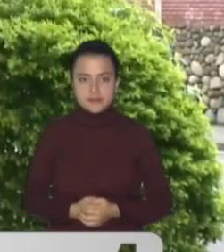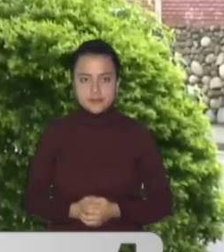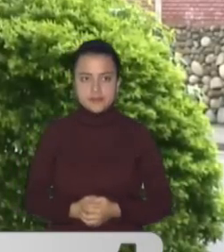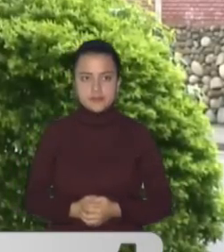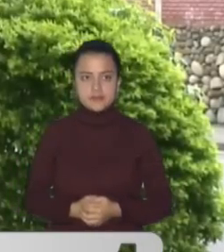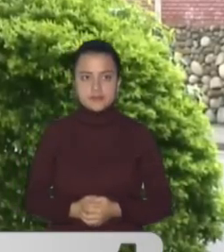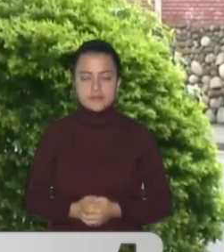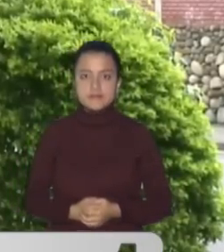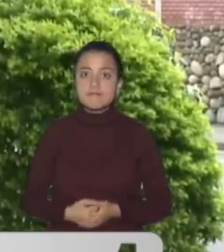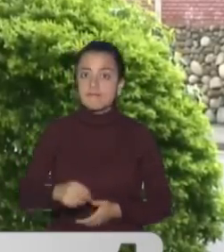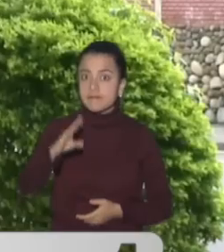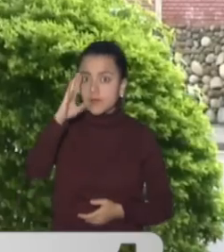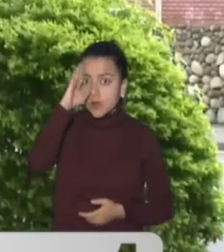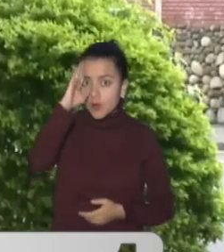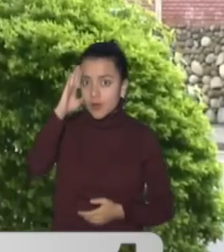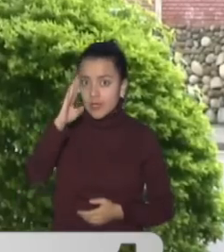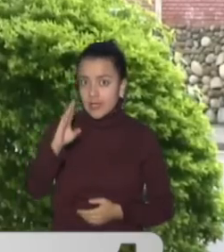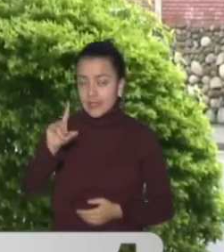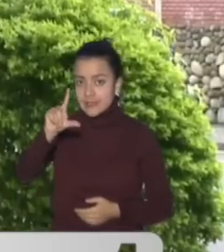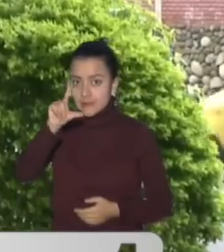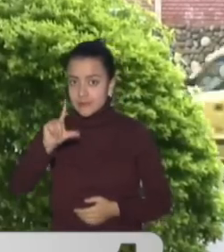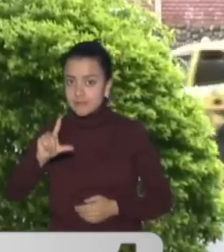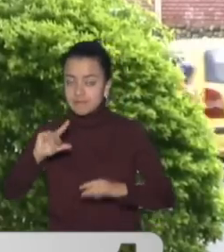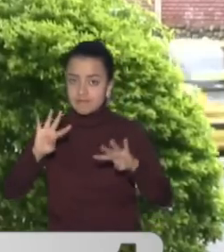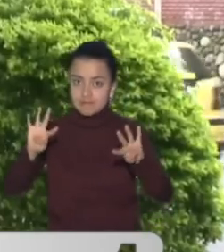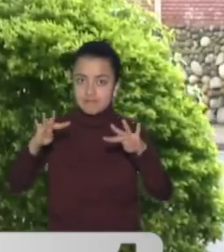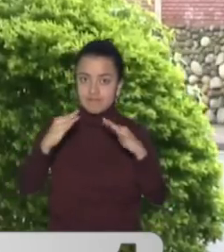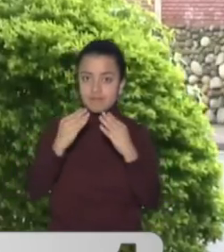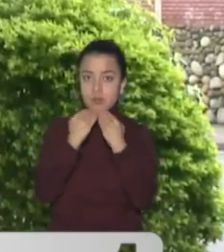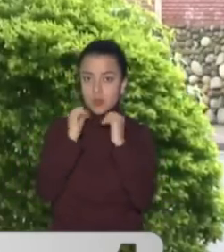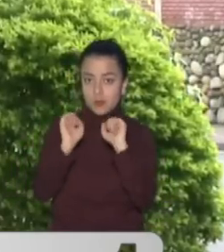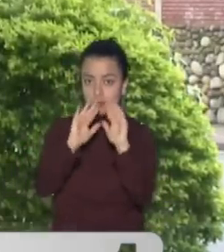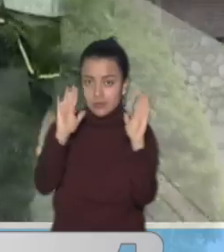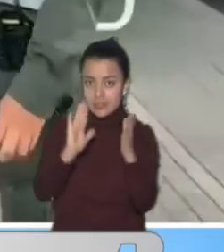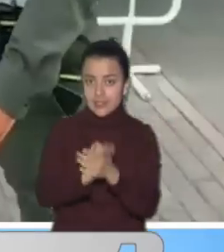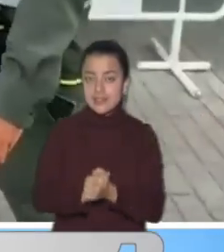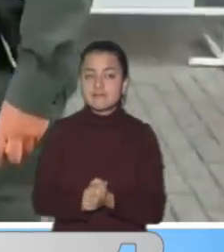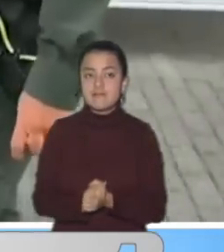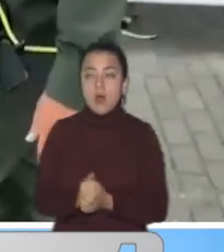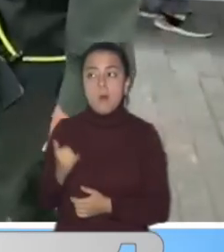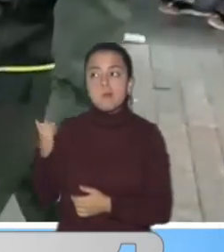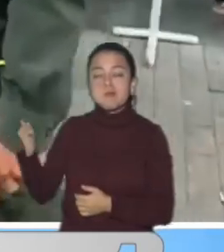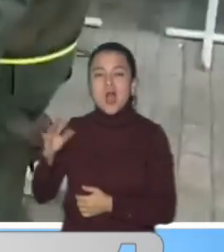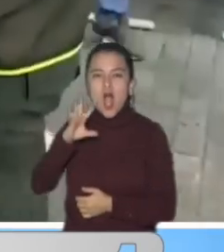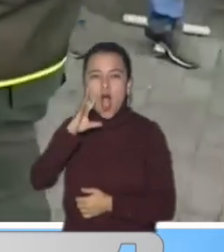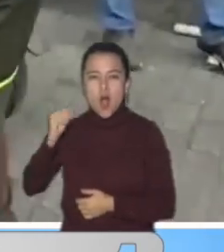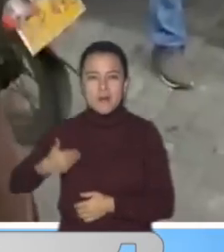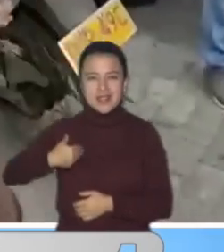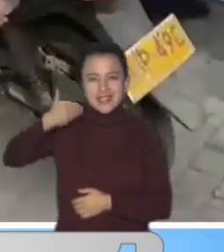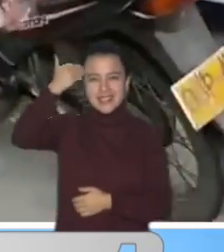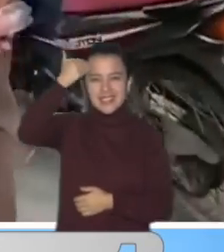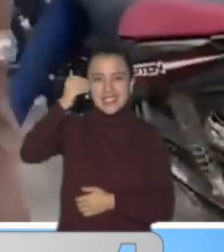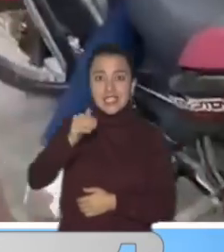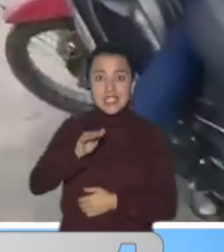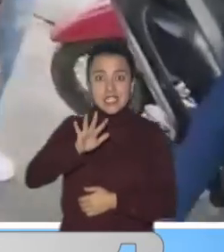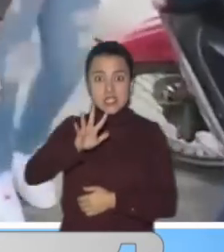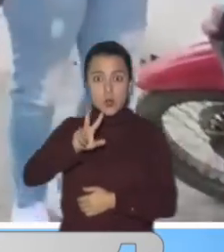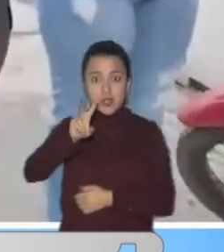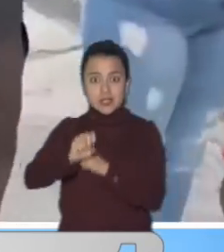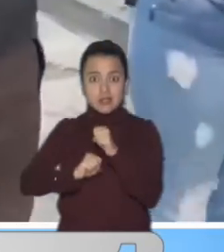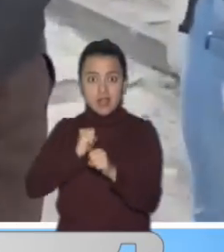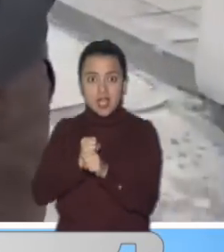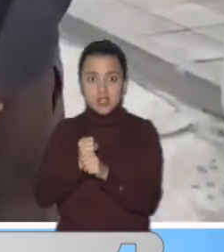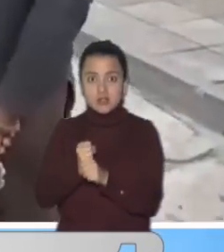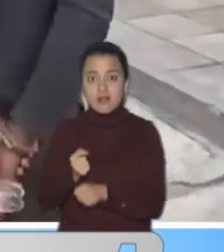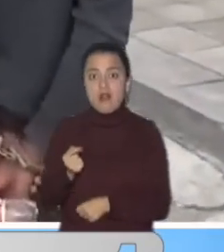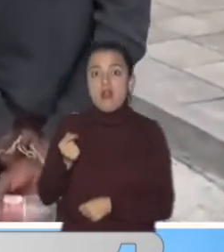Hola Luisa, televidentes, muy buenos días. Mire, de acuerdo con las autoridades, este sujeto de 57 años que pretendía abusar de una niña de 4 años en el